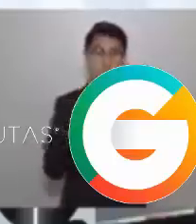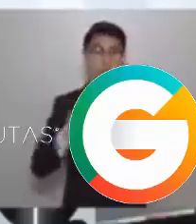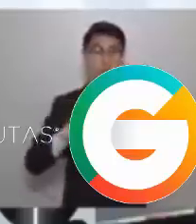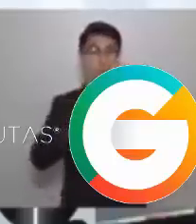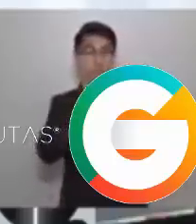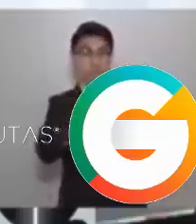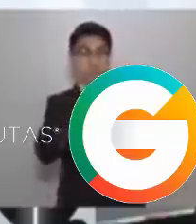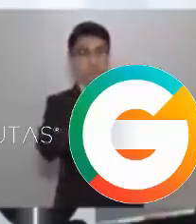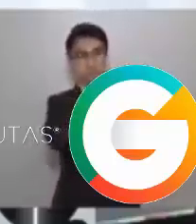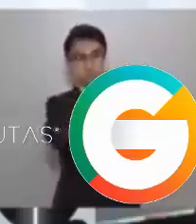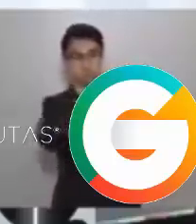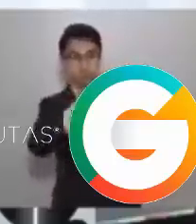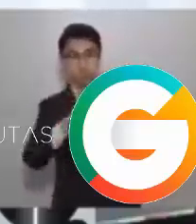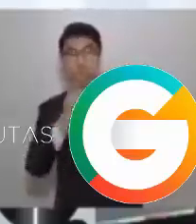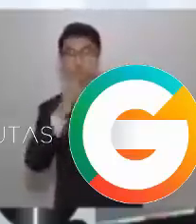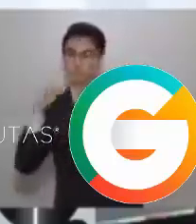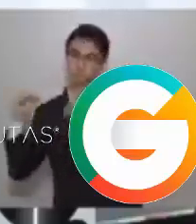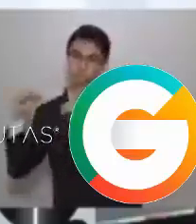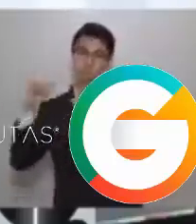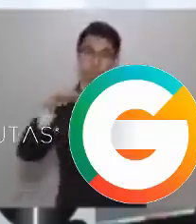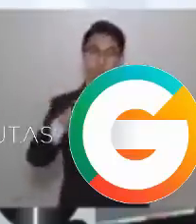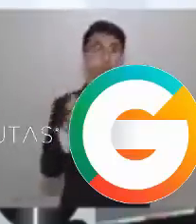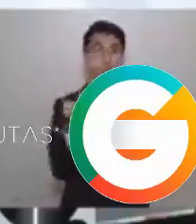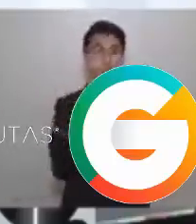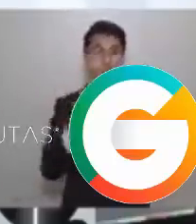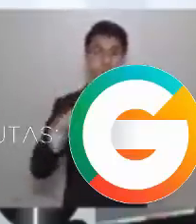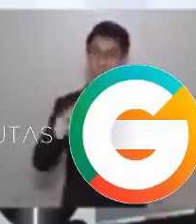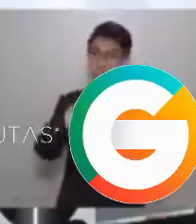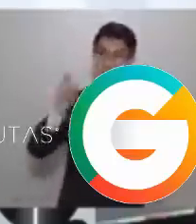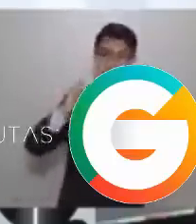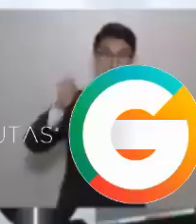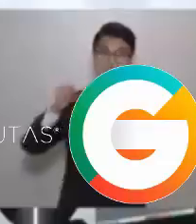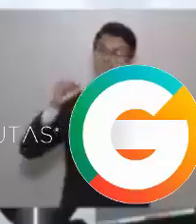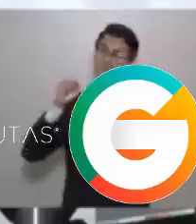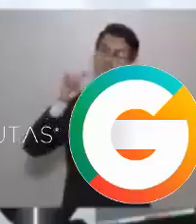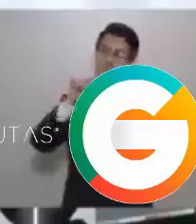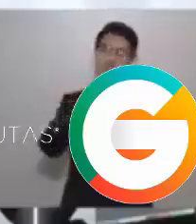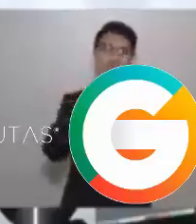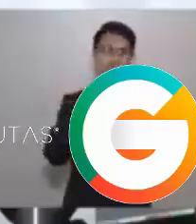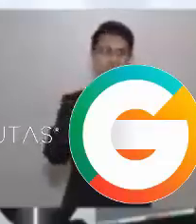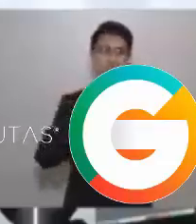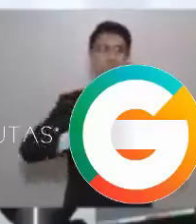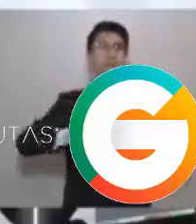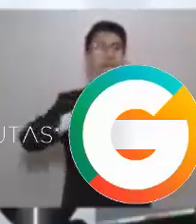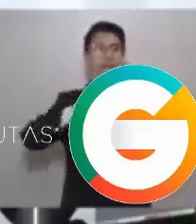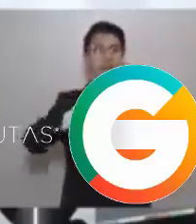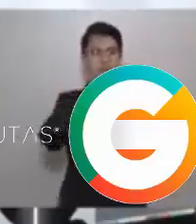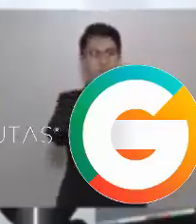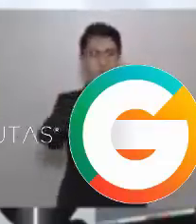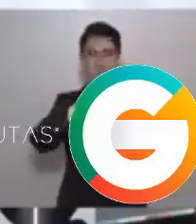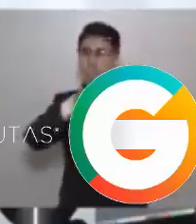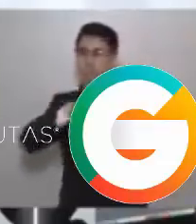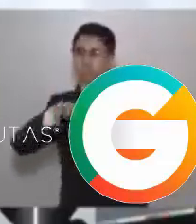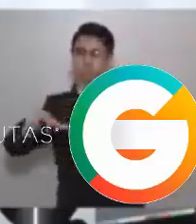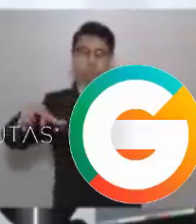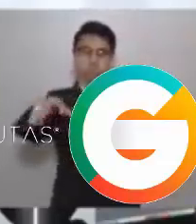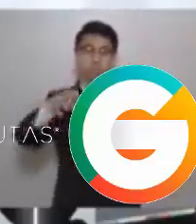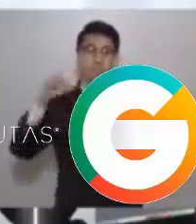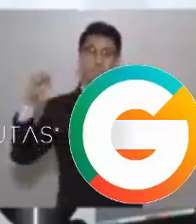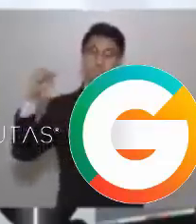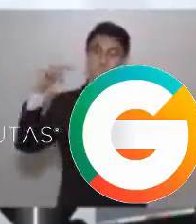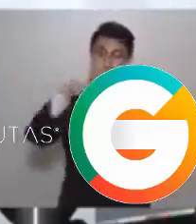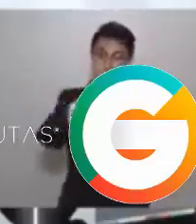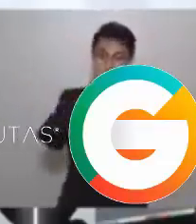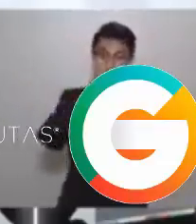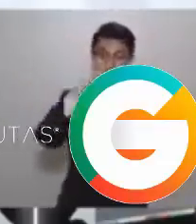del Ejército Mexicano, así como elementos de la Guardia Nacional que se encontraban en funciones operativas, y